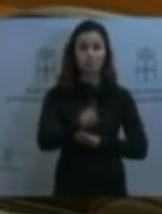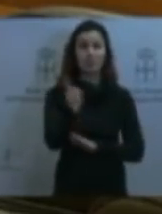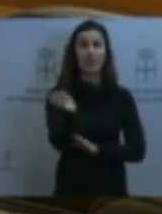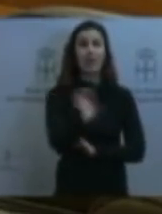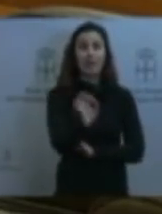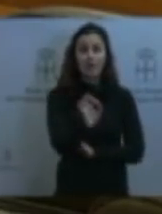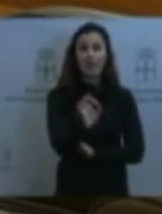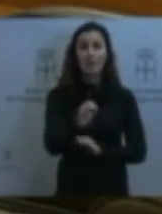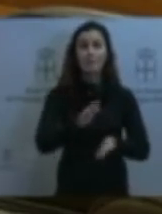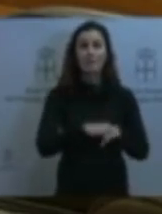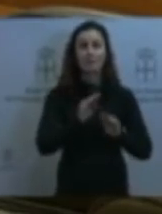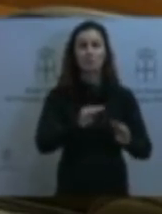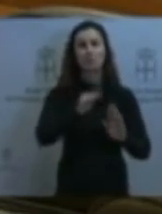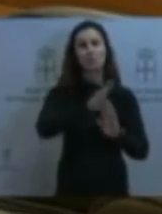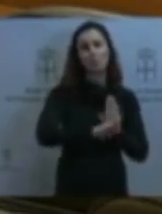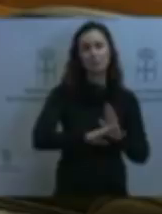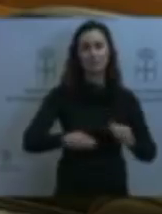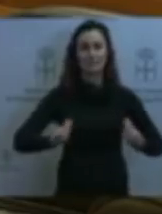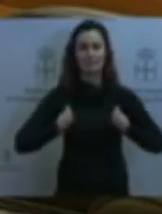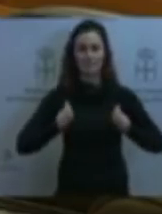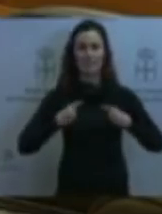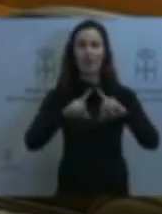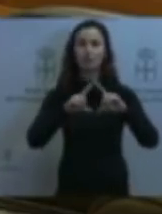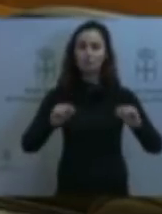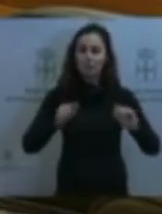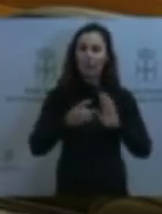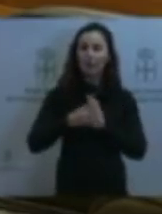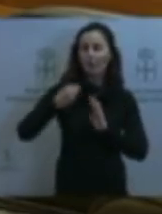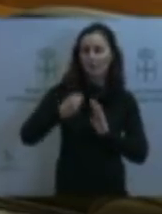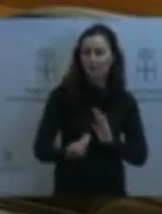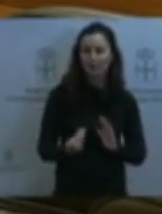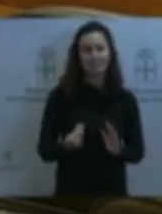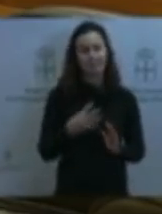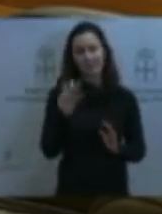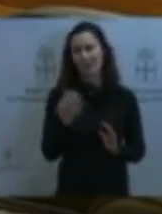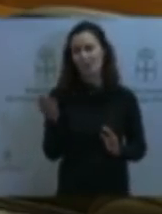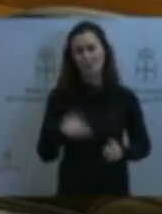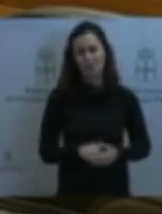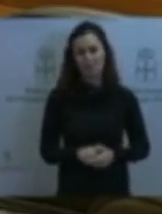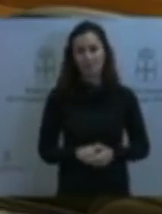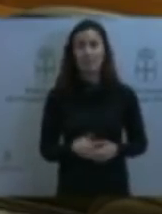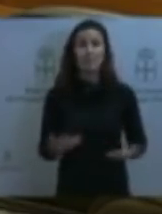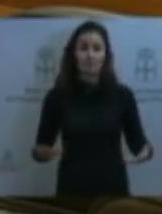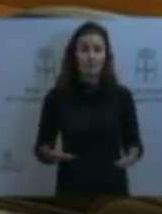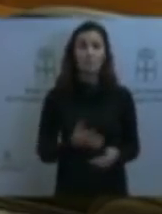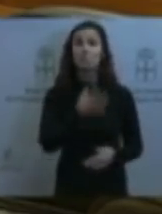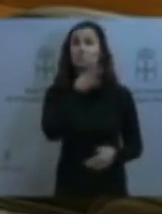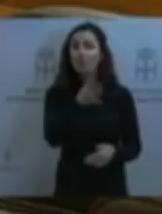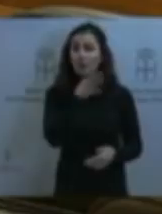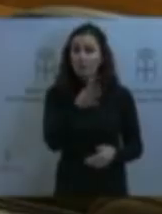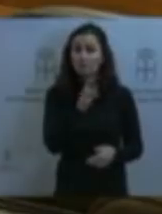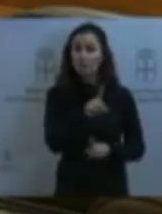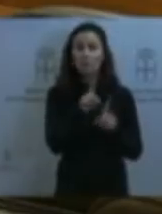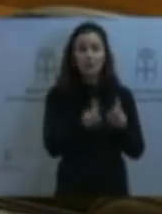de las asturianas y asturianos. Y por eso, bien, de ahí la pregunta. La pregunta que hacemos es si considera